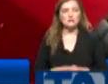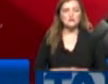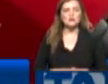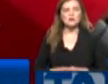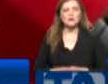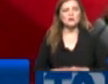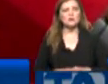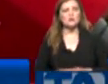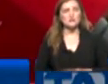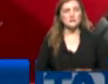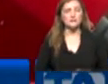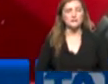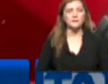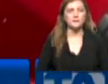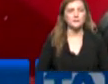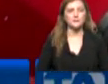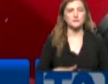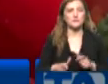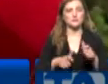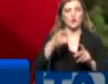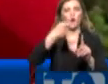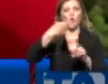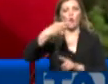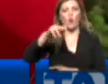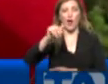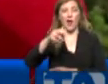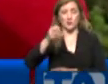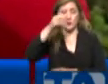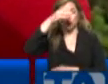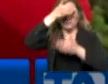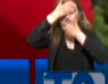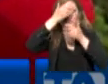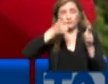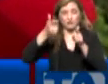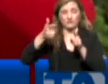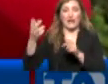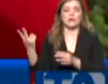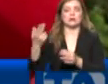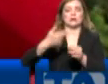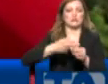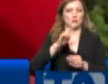que están disidentes de Huacho, hay más de unas 3.000, 4.000